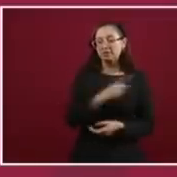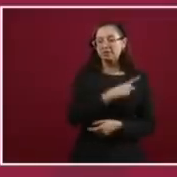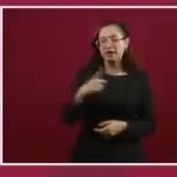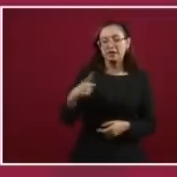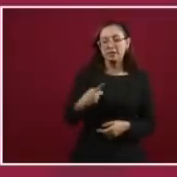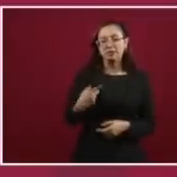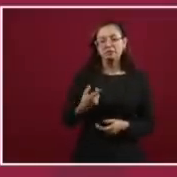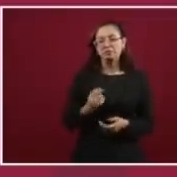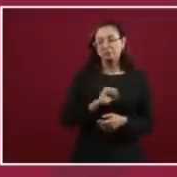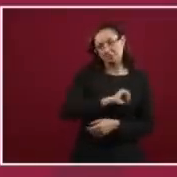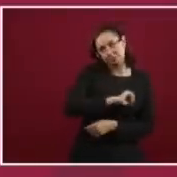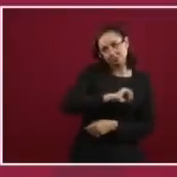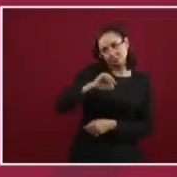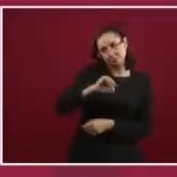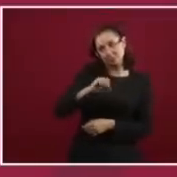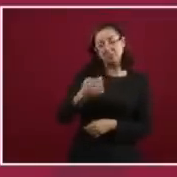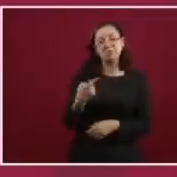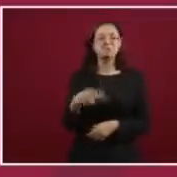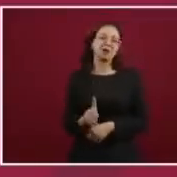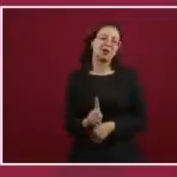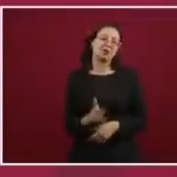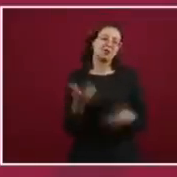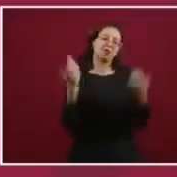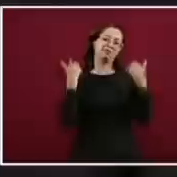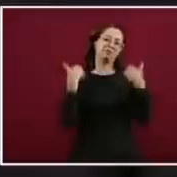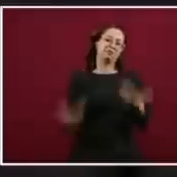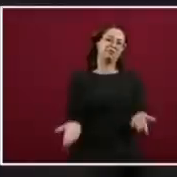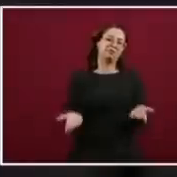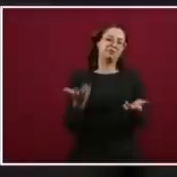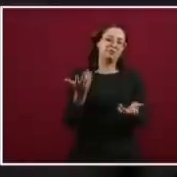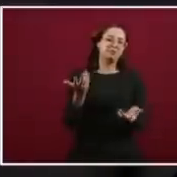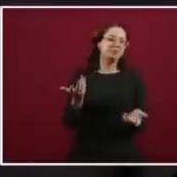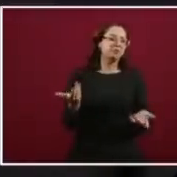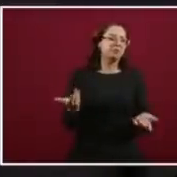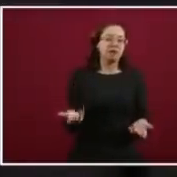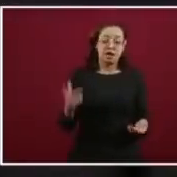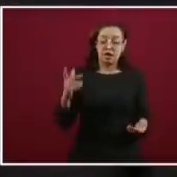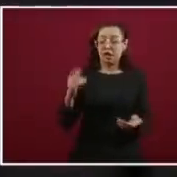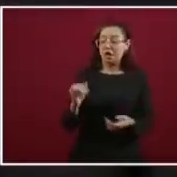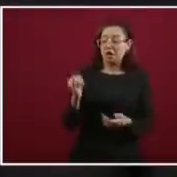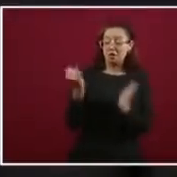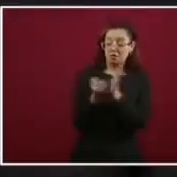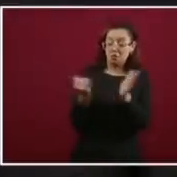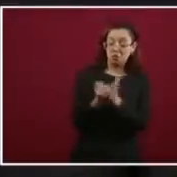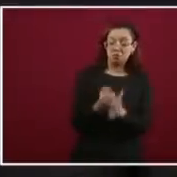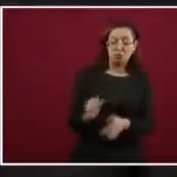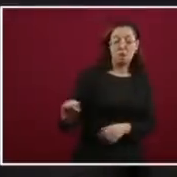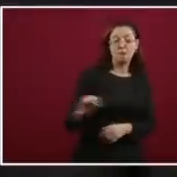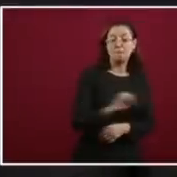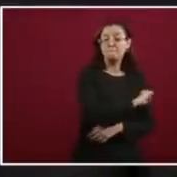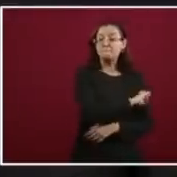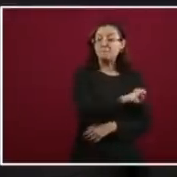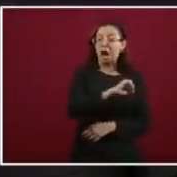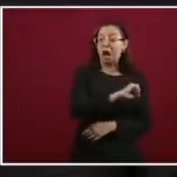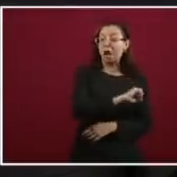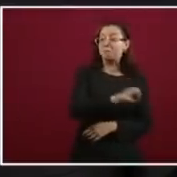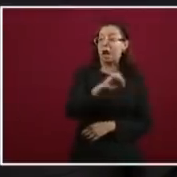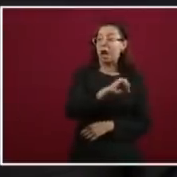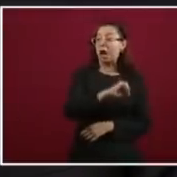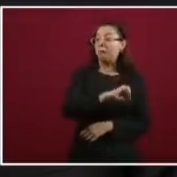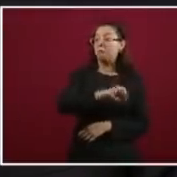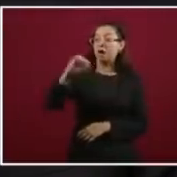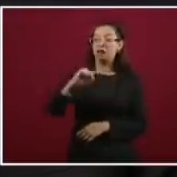pero como aumentar impuestos si el gobierno propicia la